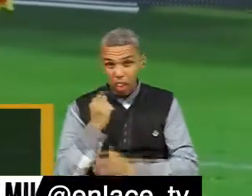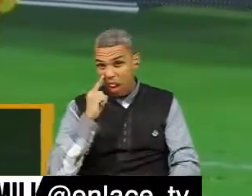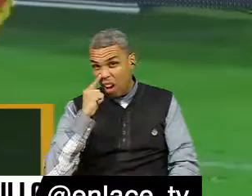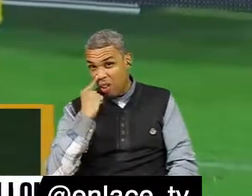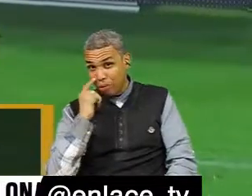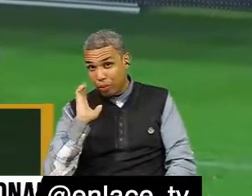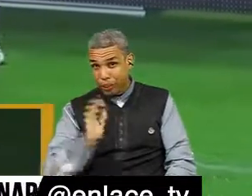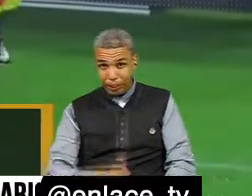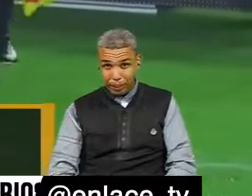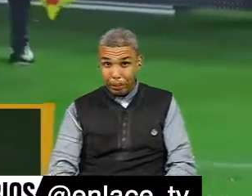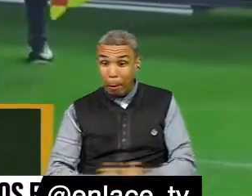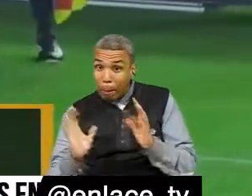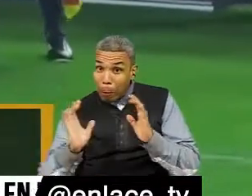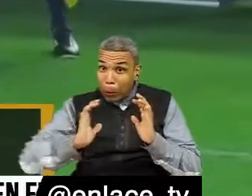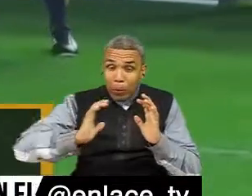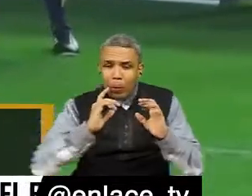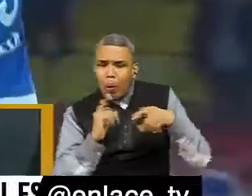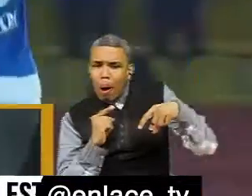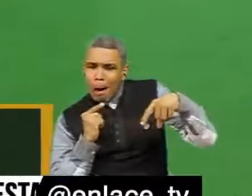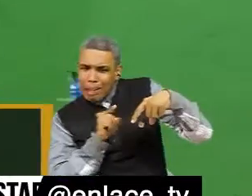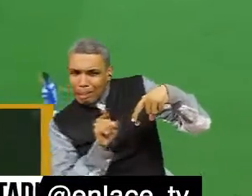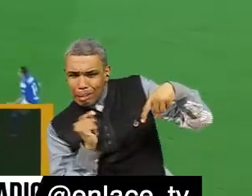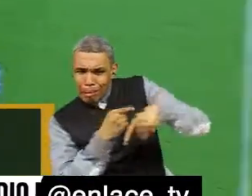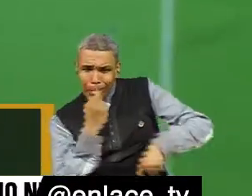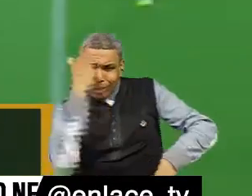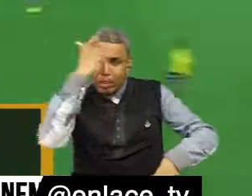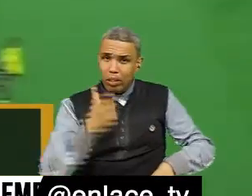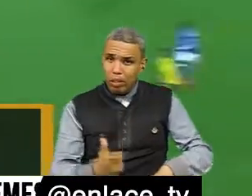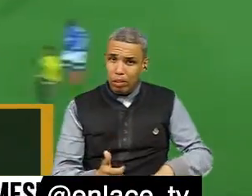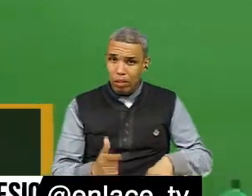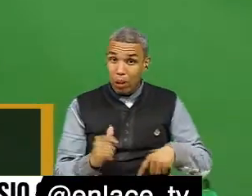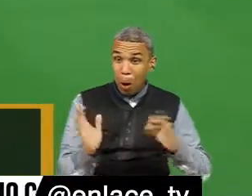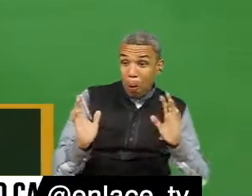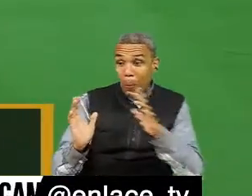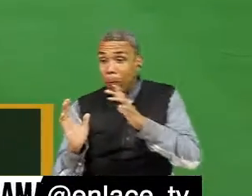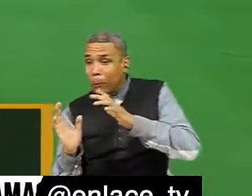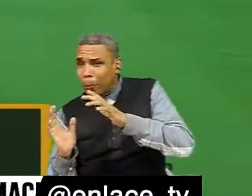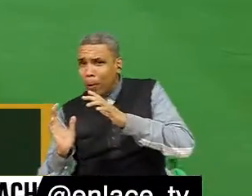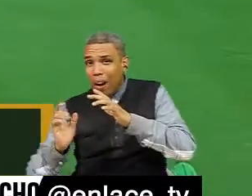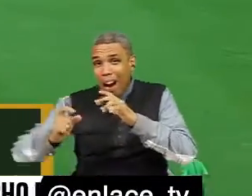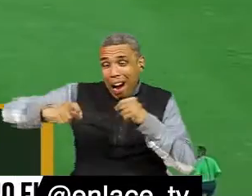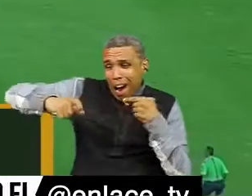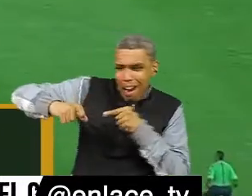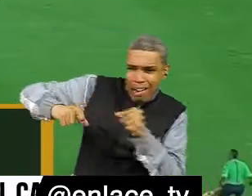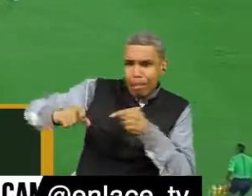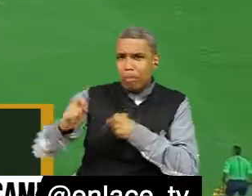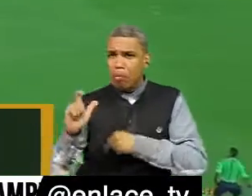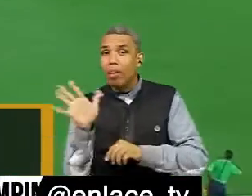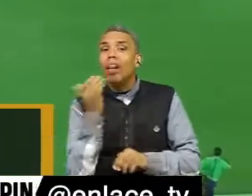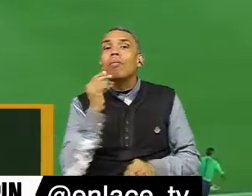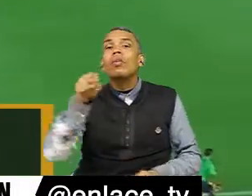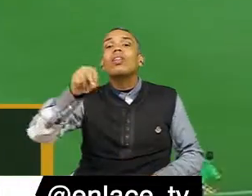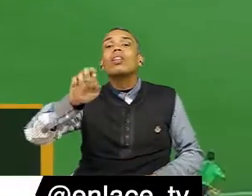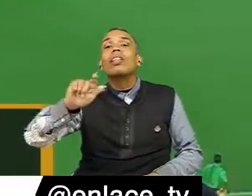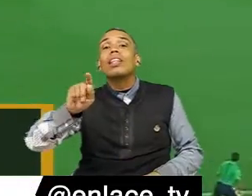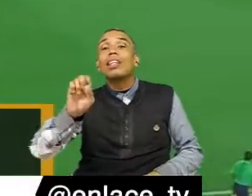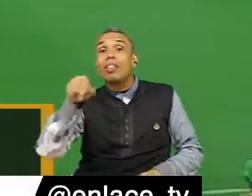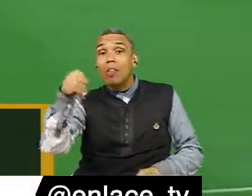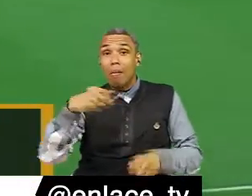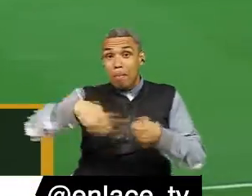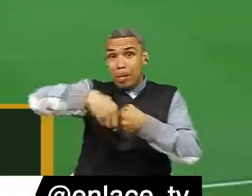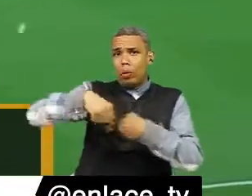gol importantes. Nelson Barahona para los aurinegros fue el único que se acercó. Lo hizo con un disparo de larga distancia que por poco